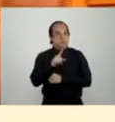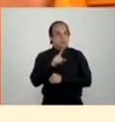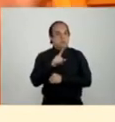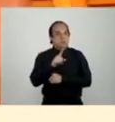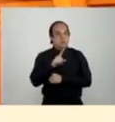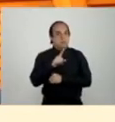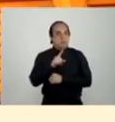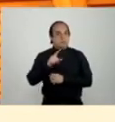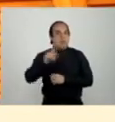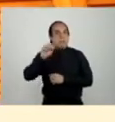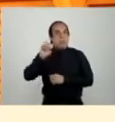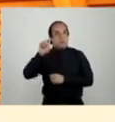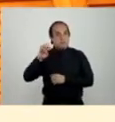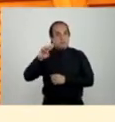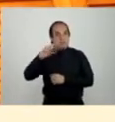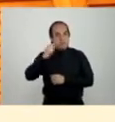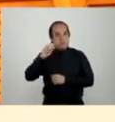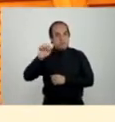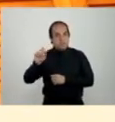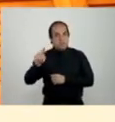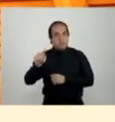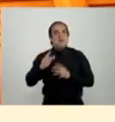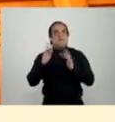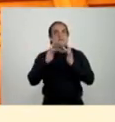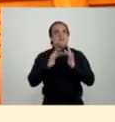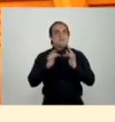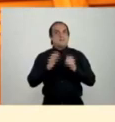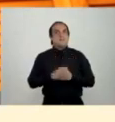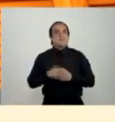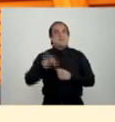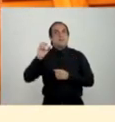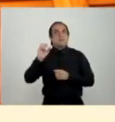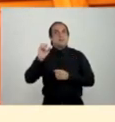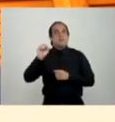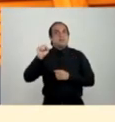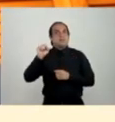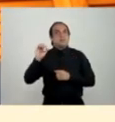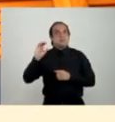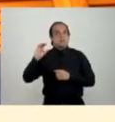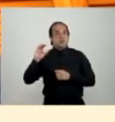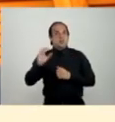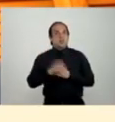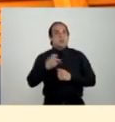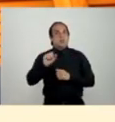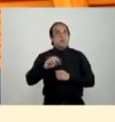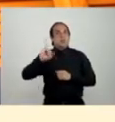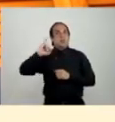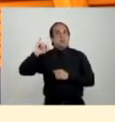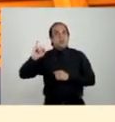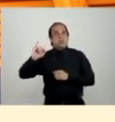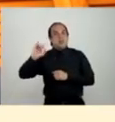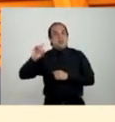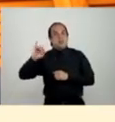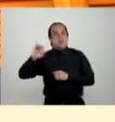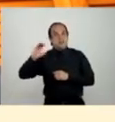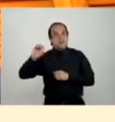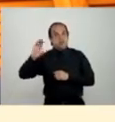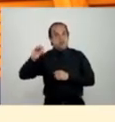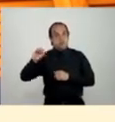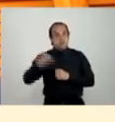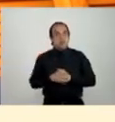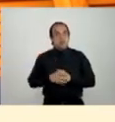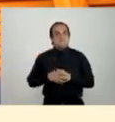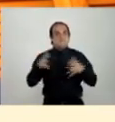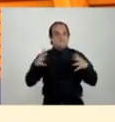Villard, Jean-Patrick Manchet, franceses. Y son Jean-Claude Isson. Estaba Jean-Claude Izaut, grande, grande,